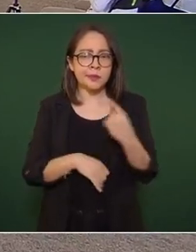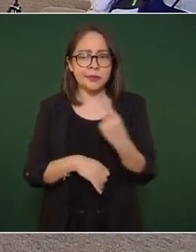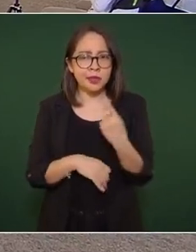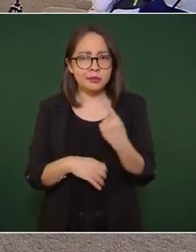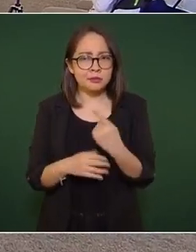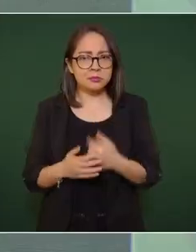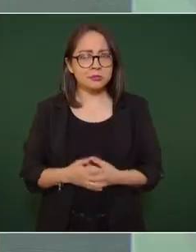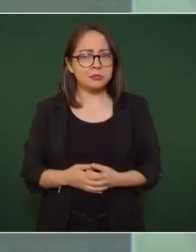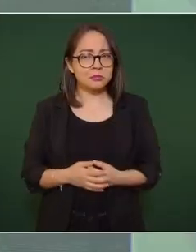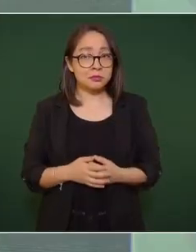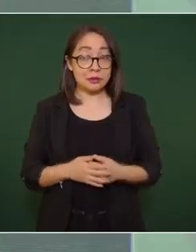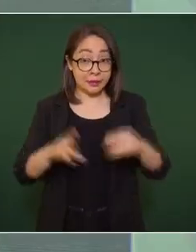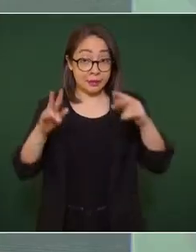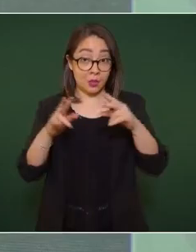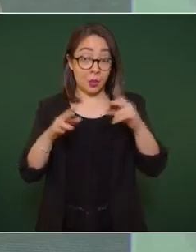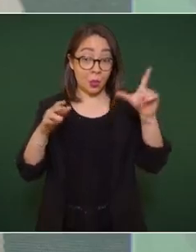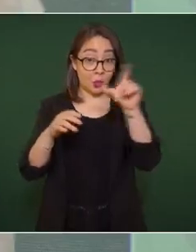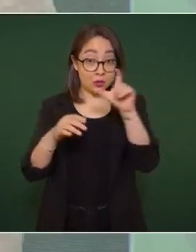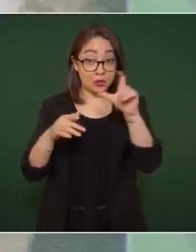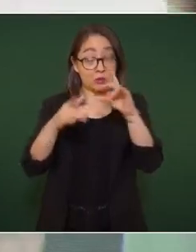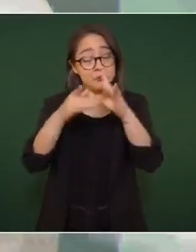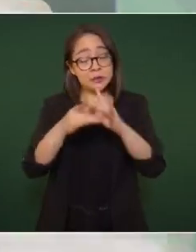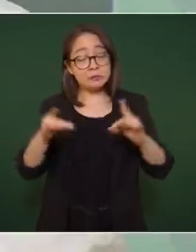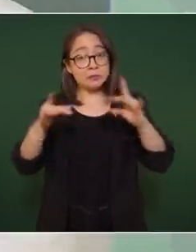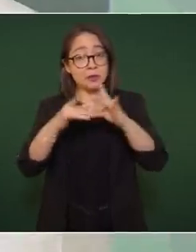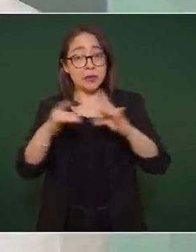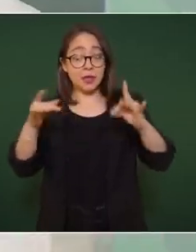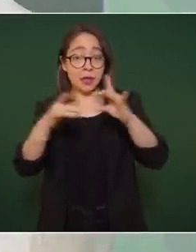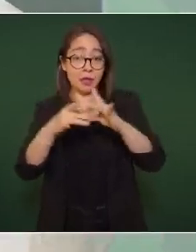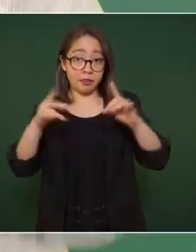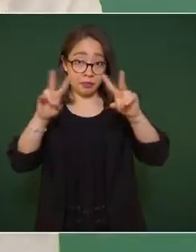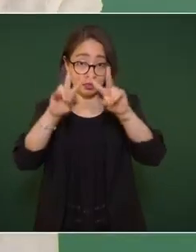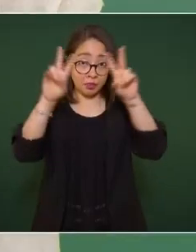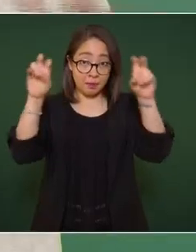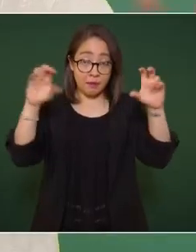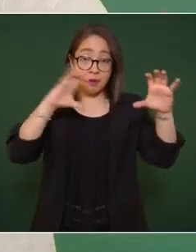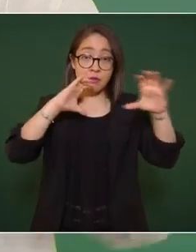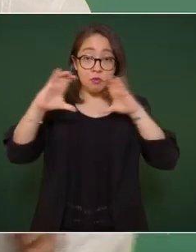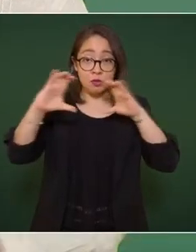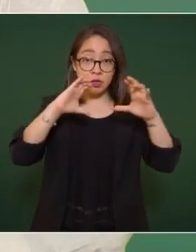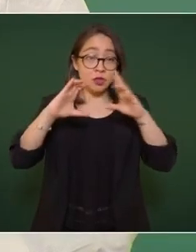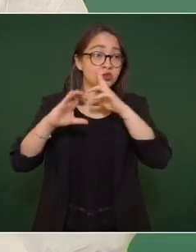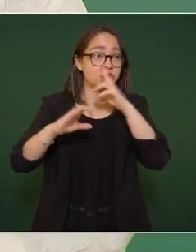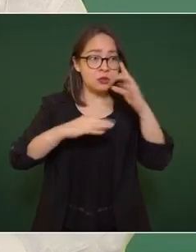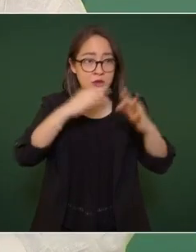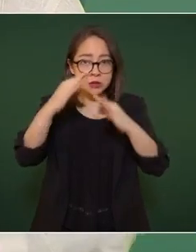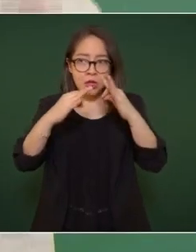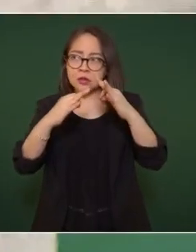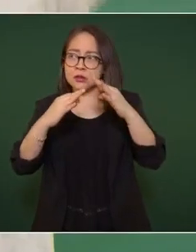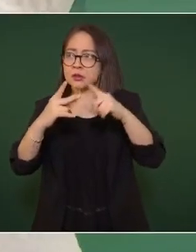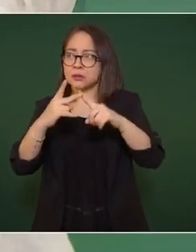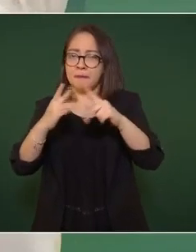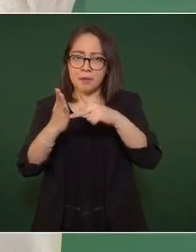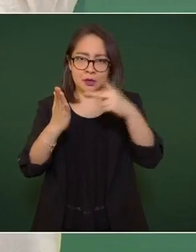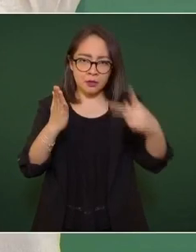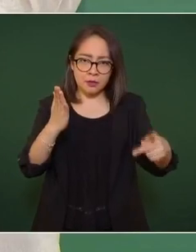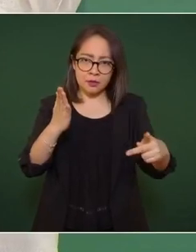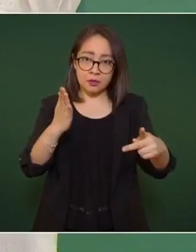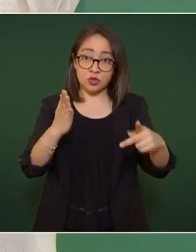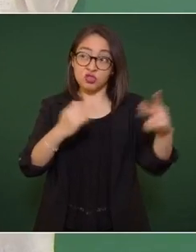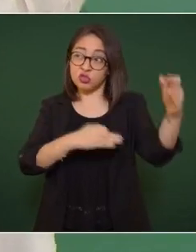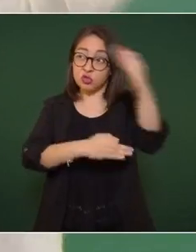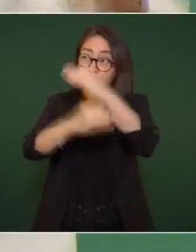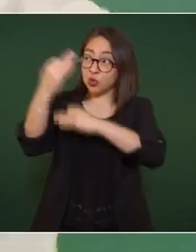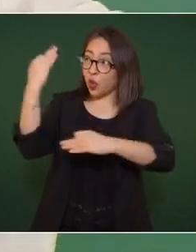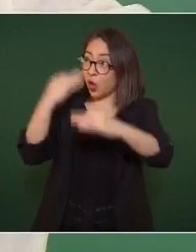medios, ¿se piensa que es todo el país? No, siempre distingo. Primero, una cosa son